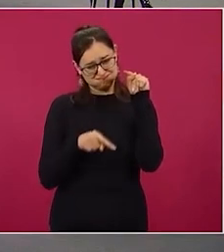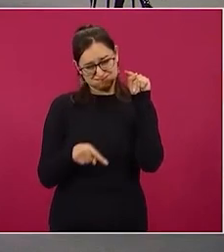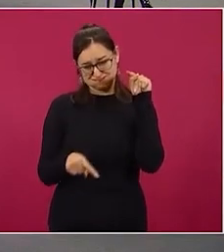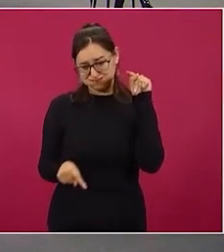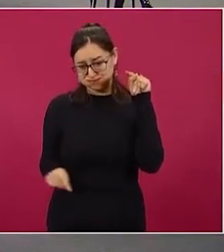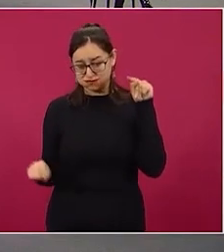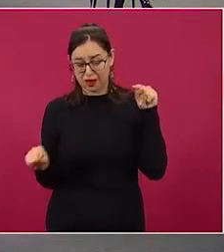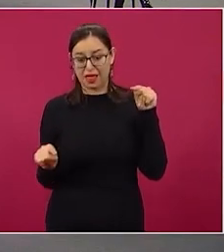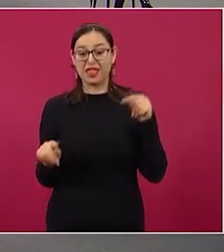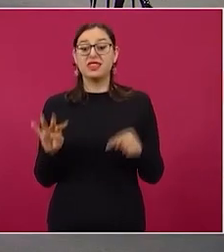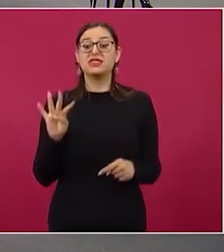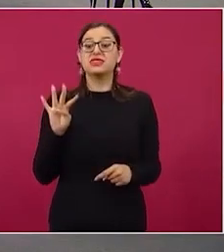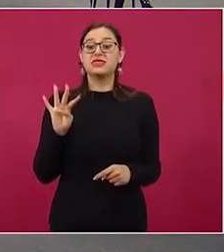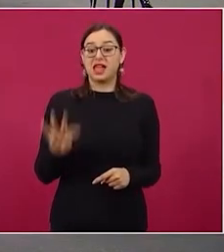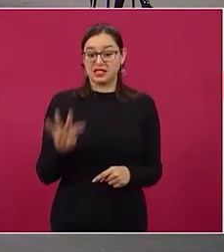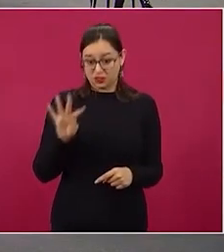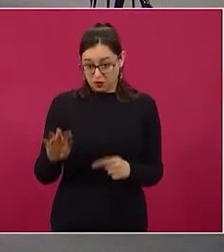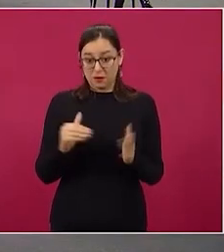19.500.000.